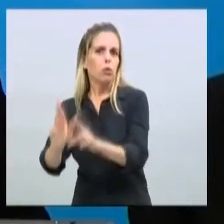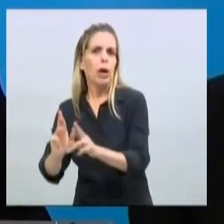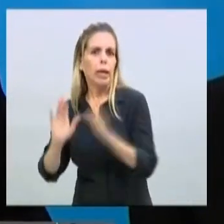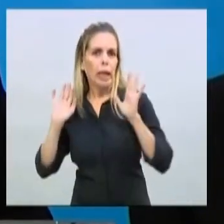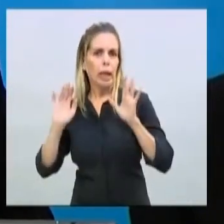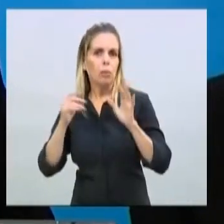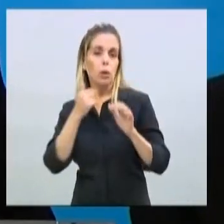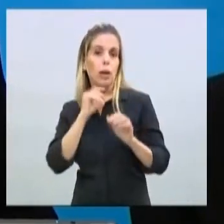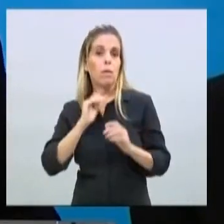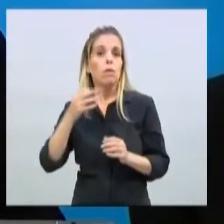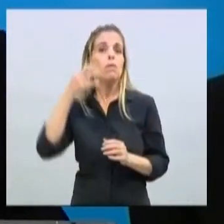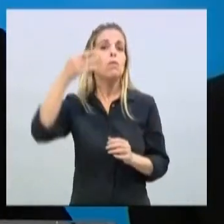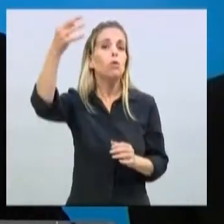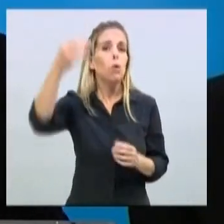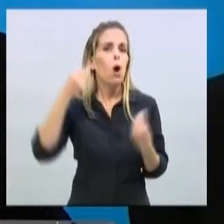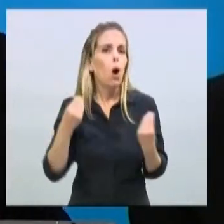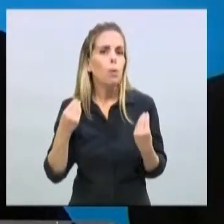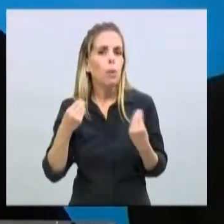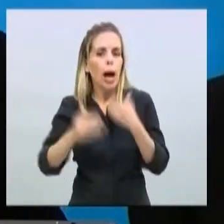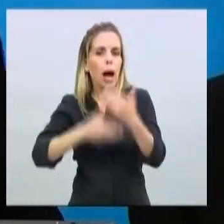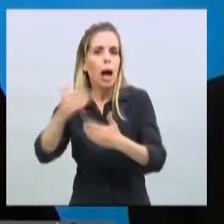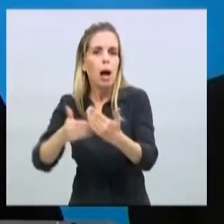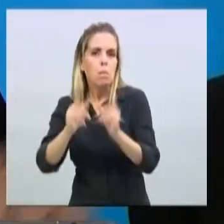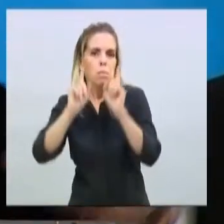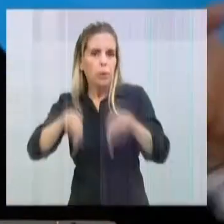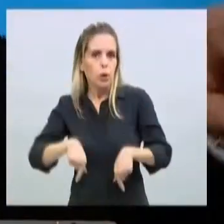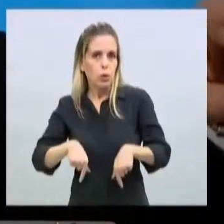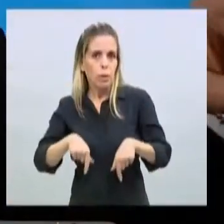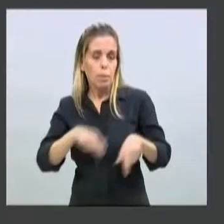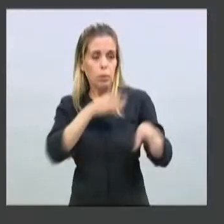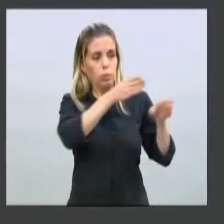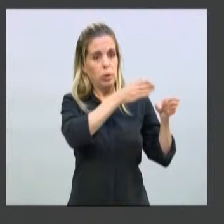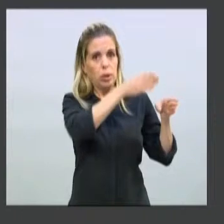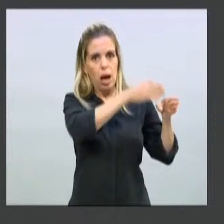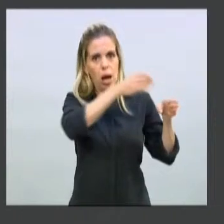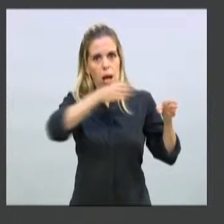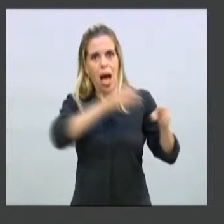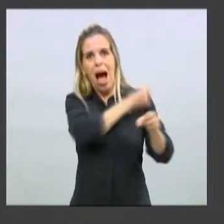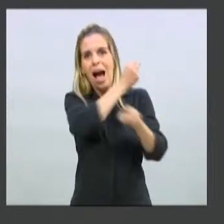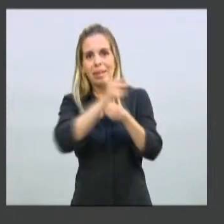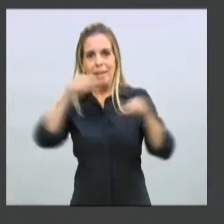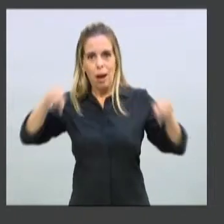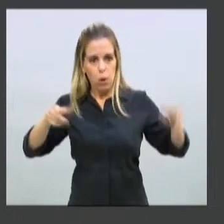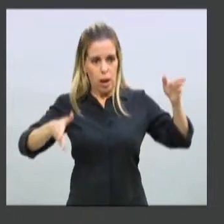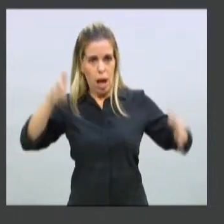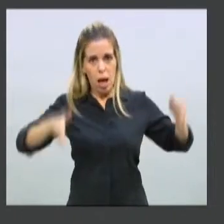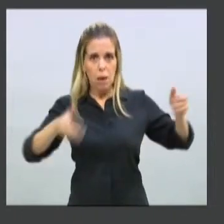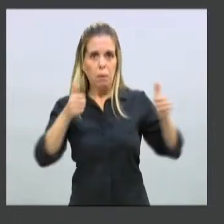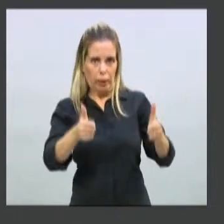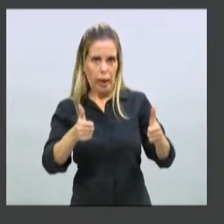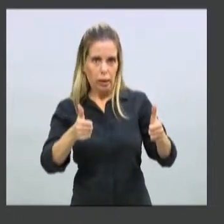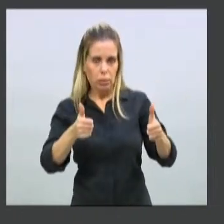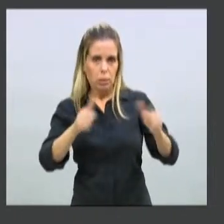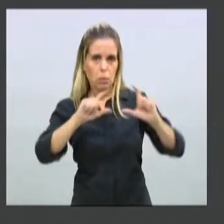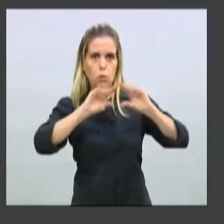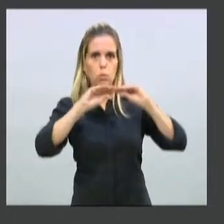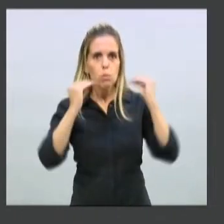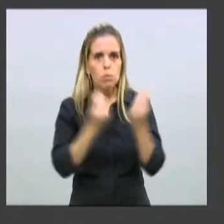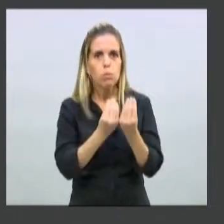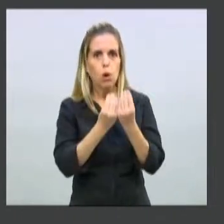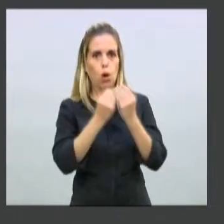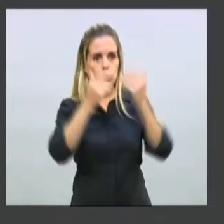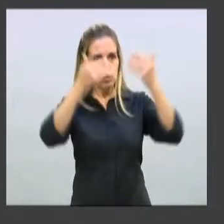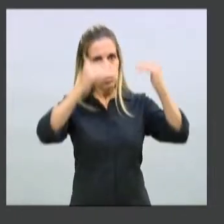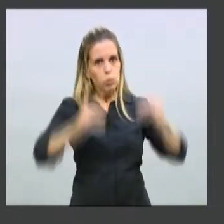se va a seguir desarrollando. Hasta acá lo hemos hecho bien y gracias a Dios tenemos estos números. Y eso es un logro